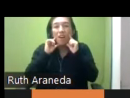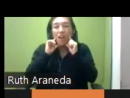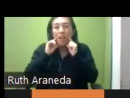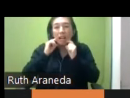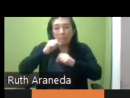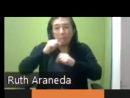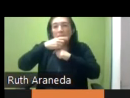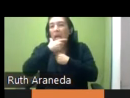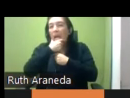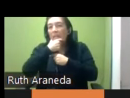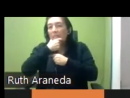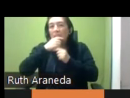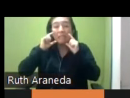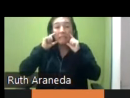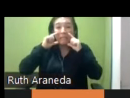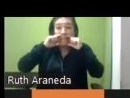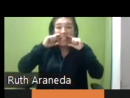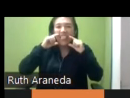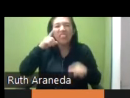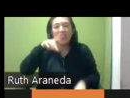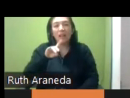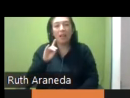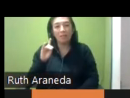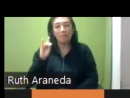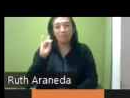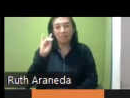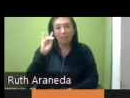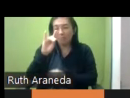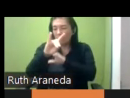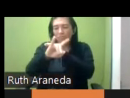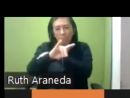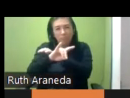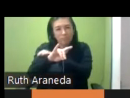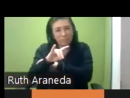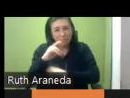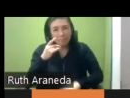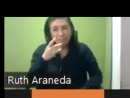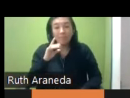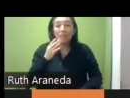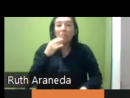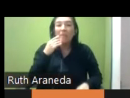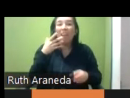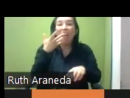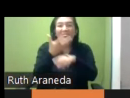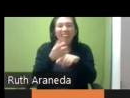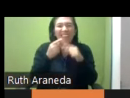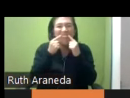Incluso conservan algunos de ellos los dientes. Y